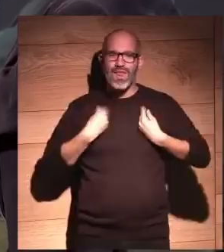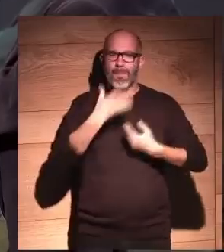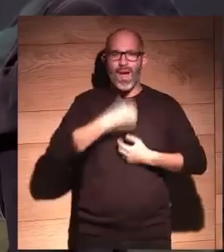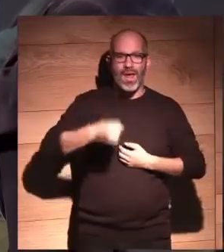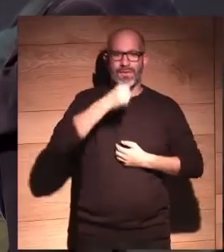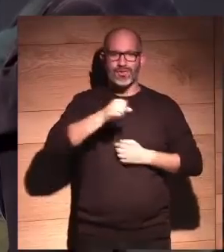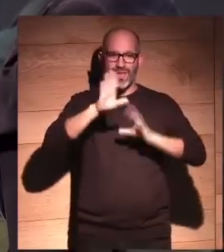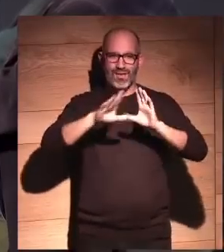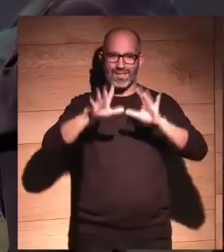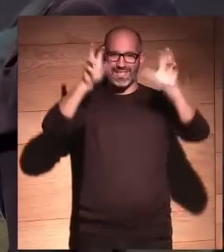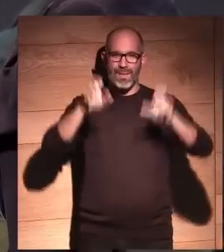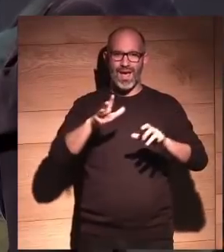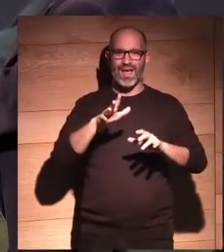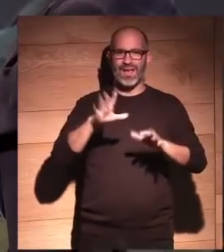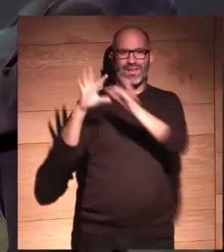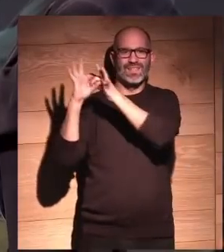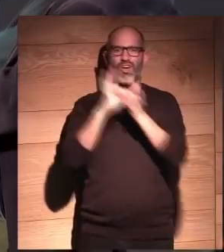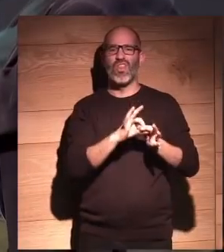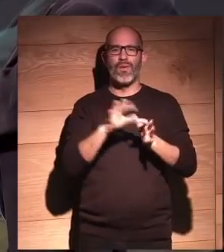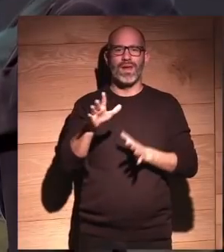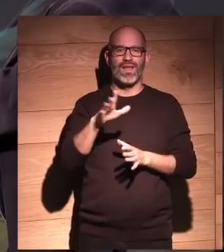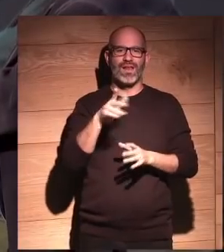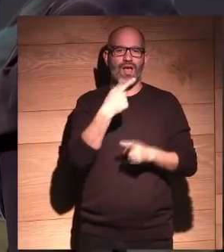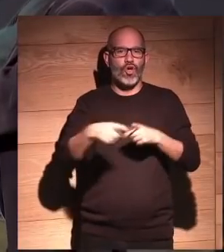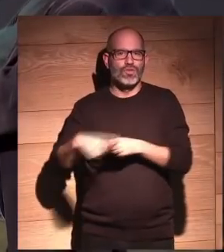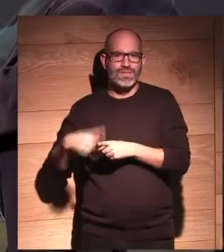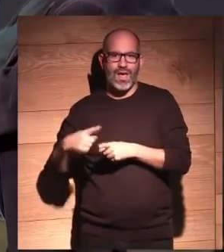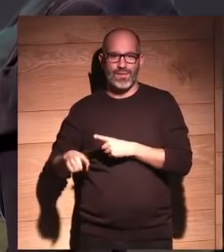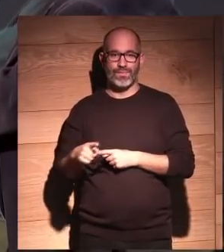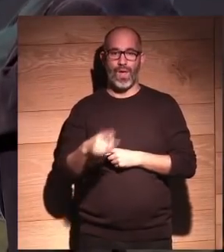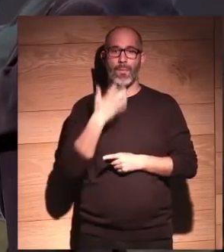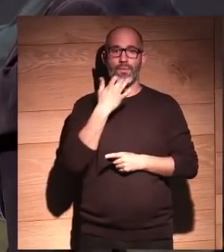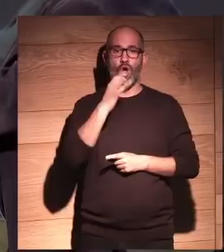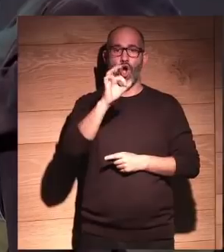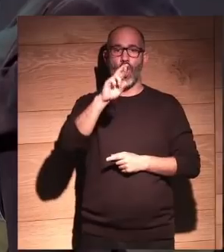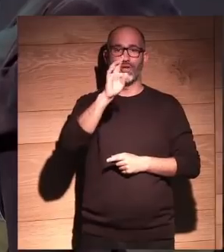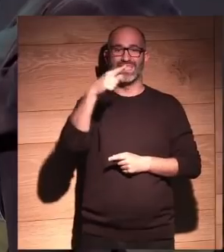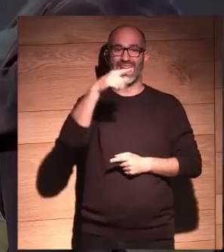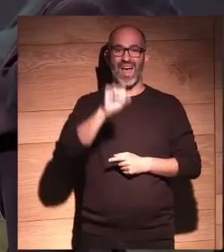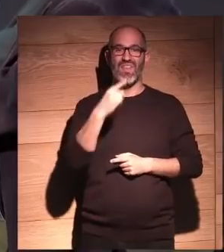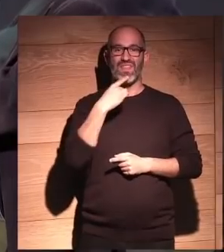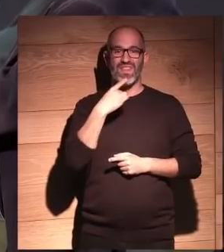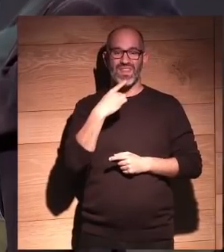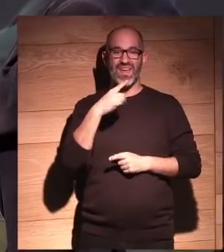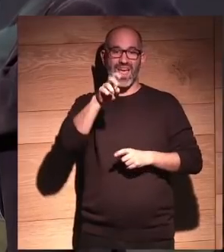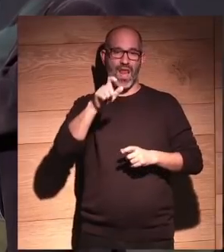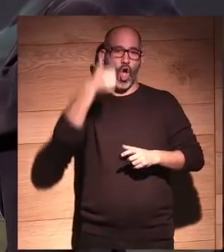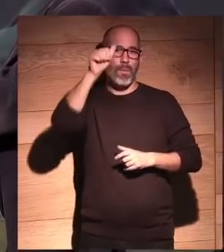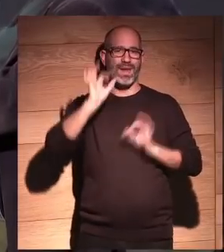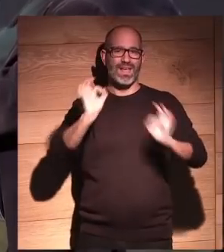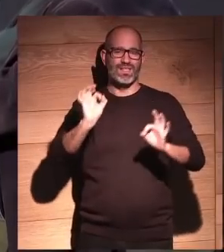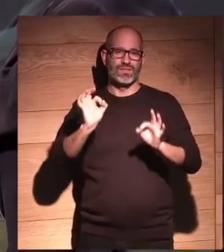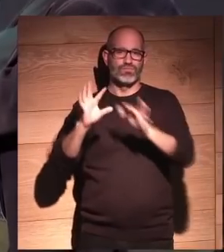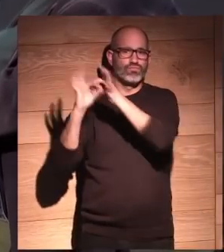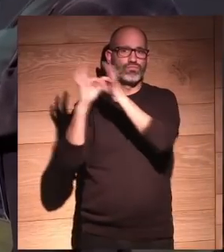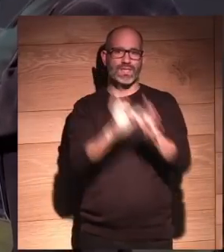maravillosa profundidad que es la etimología de las cosas. Ortega decía con razón, el hombre es un animal etimológico. ¿Por qué? Bueno,